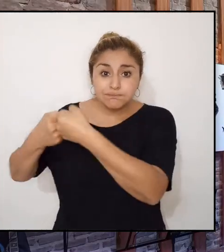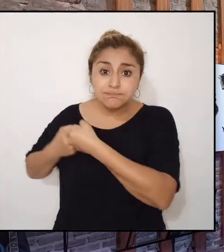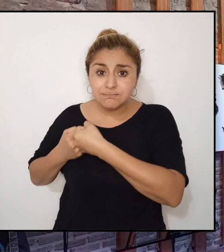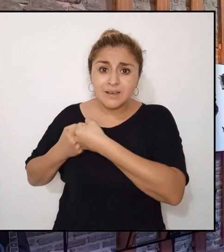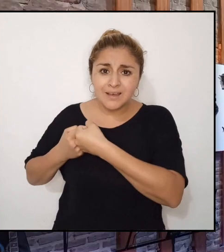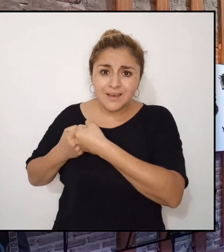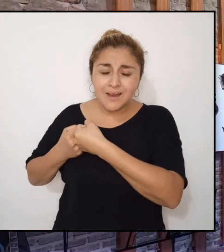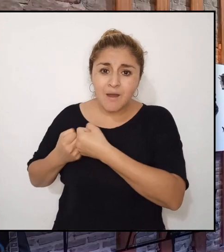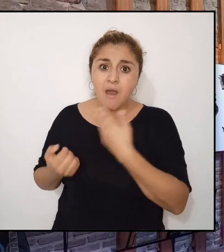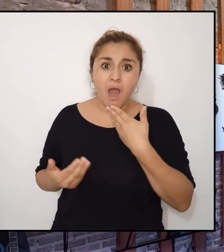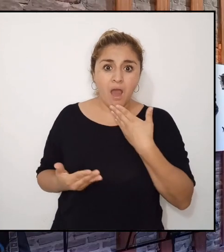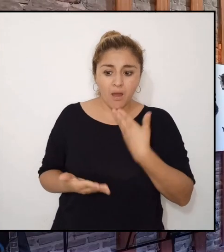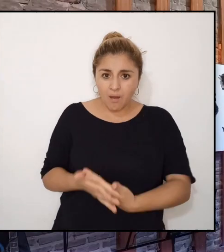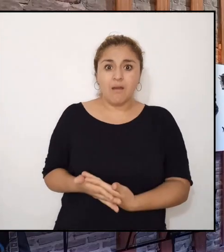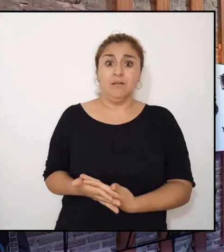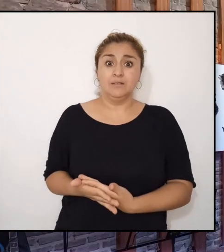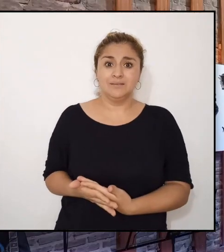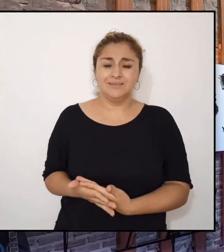La Biblia.